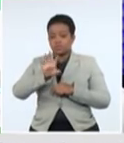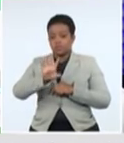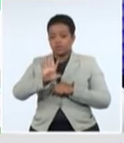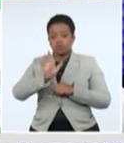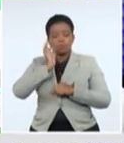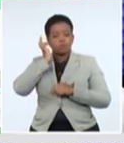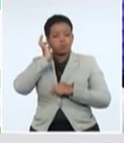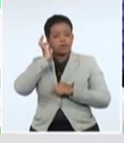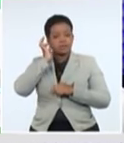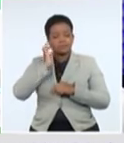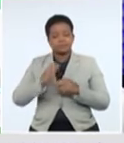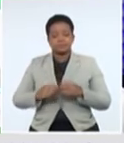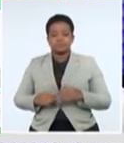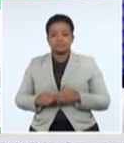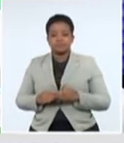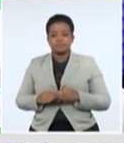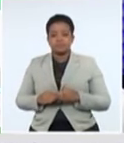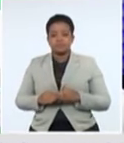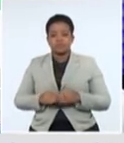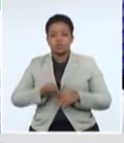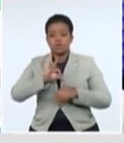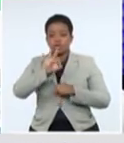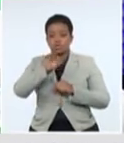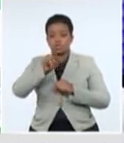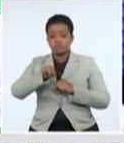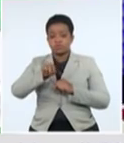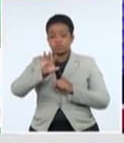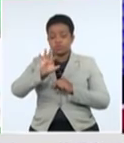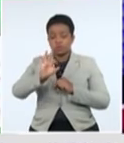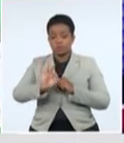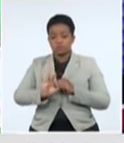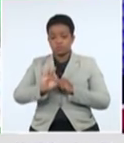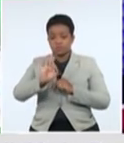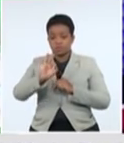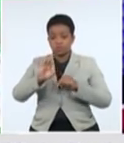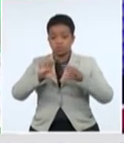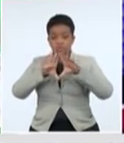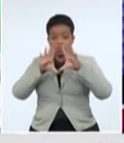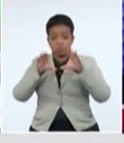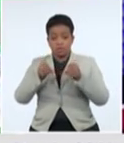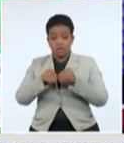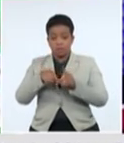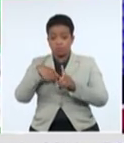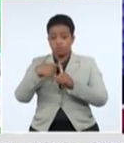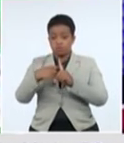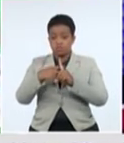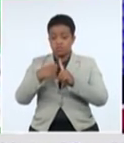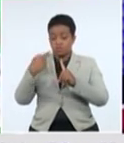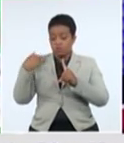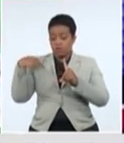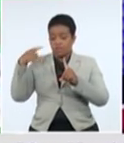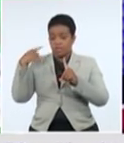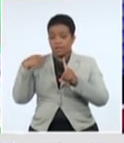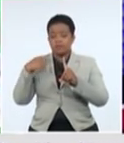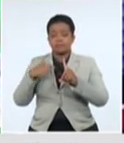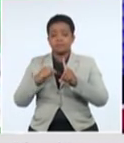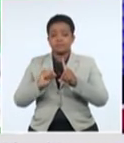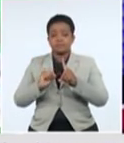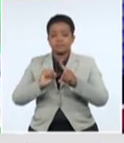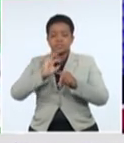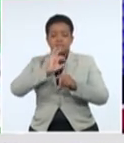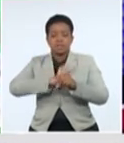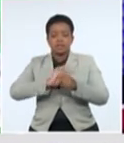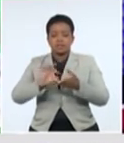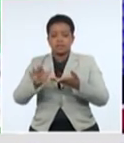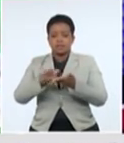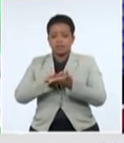52,3%, el 8,5% de todos los que se diagnosticaron ayer, totalmente